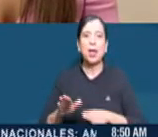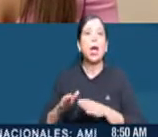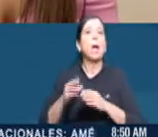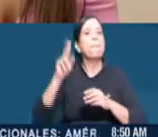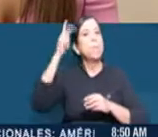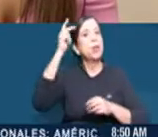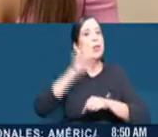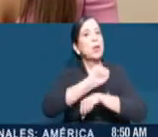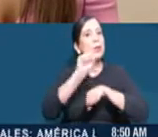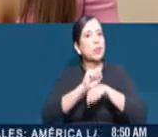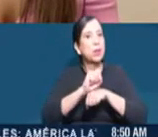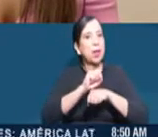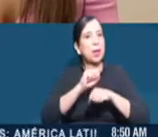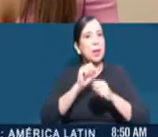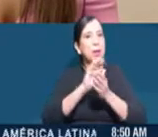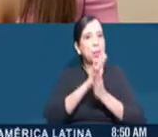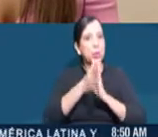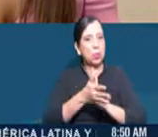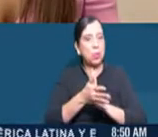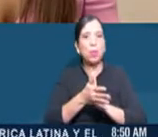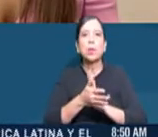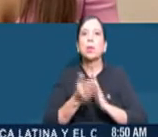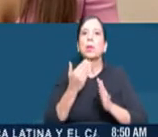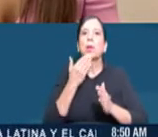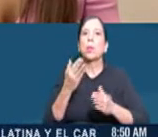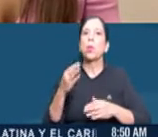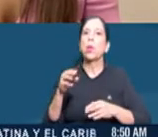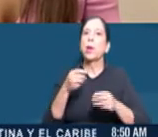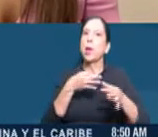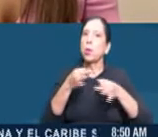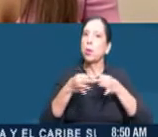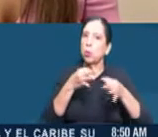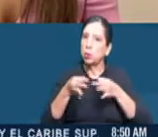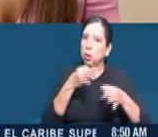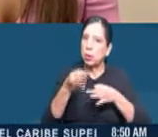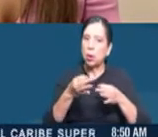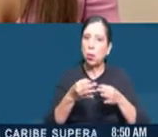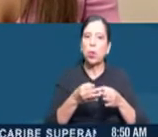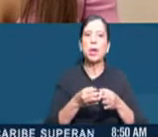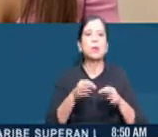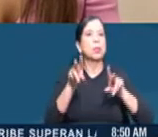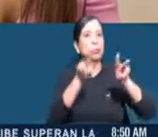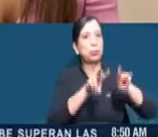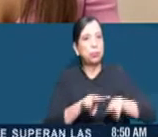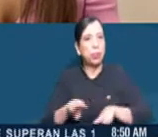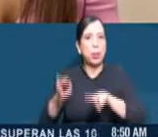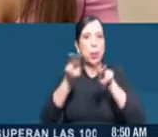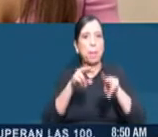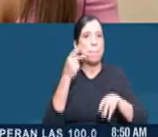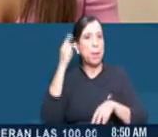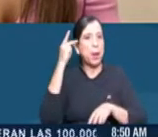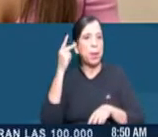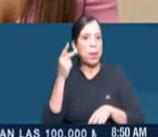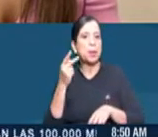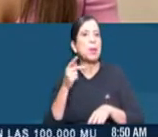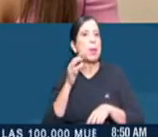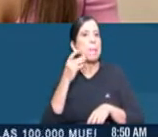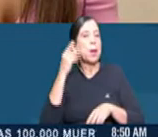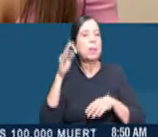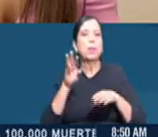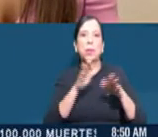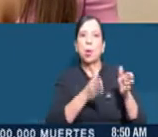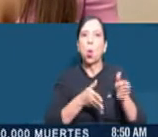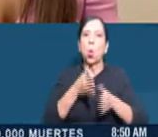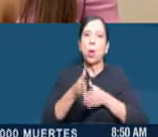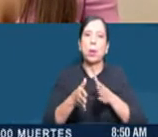con esta buena noticia para los padres de familia, con esta biblioteca virtual para padres, madres y, por supuesto, también cuidadores. Ya lo saben,